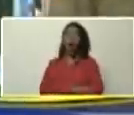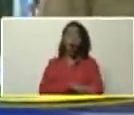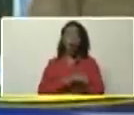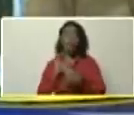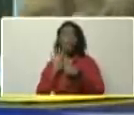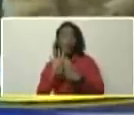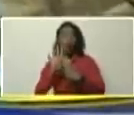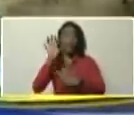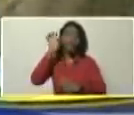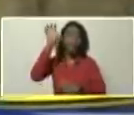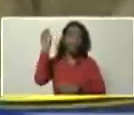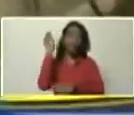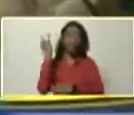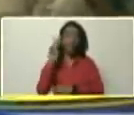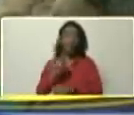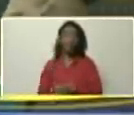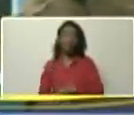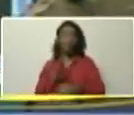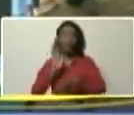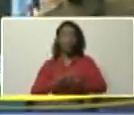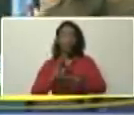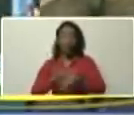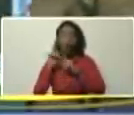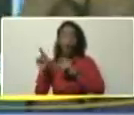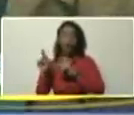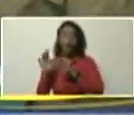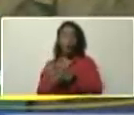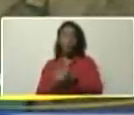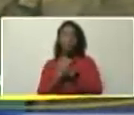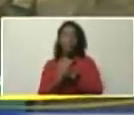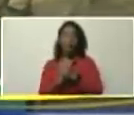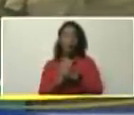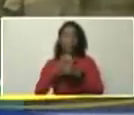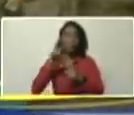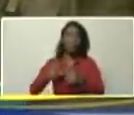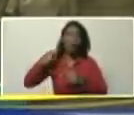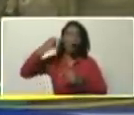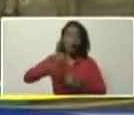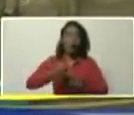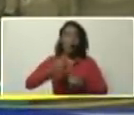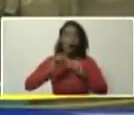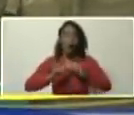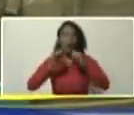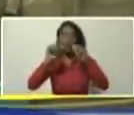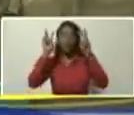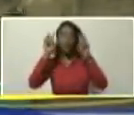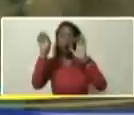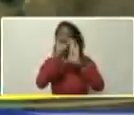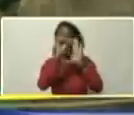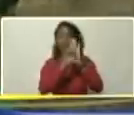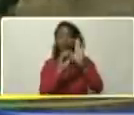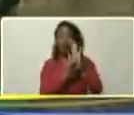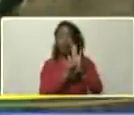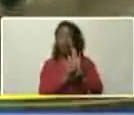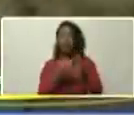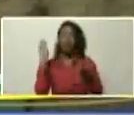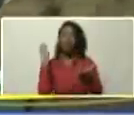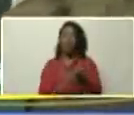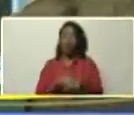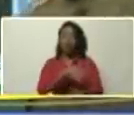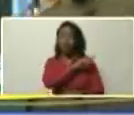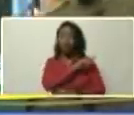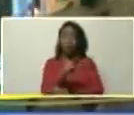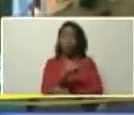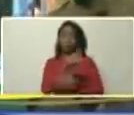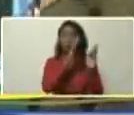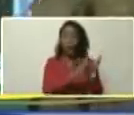para la patria venezolana. Por eso, compañeros, a partir de mañana comienza una nueva etapa. Pondremos orden